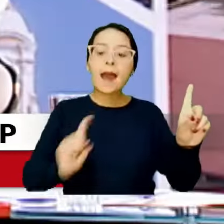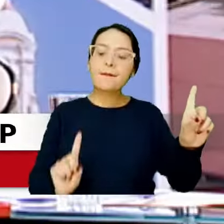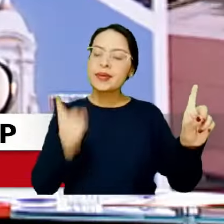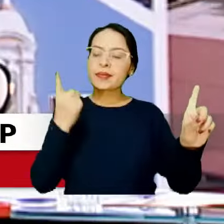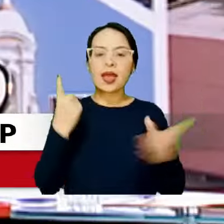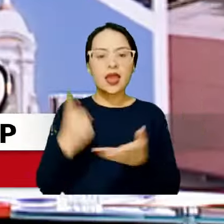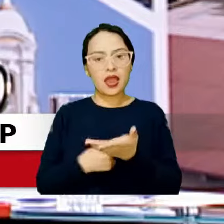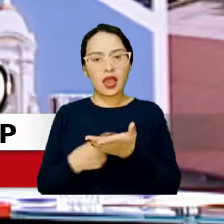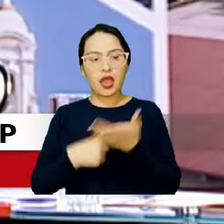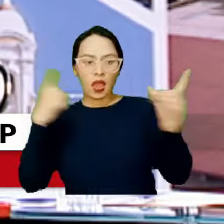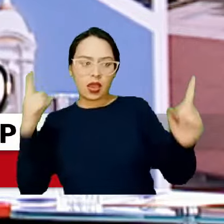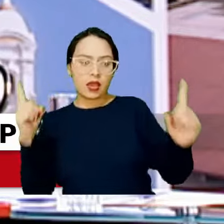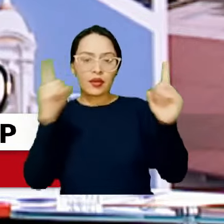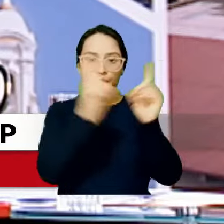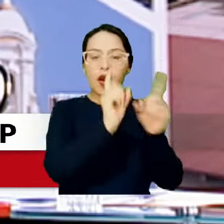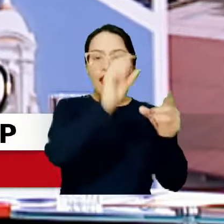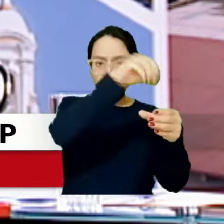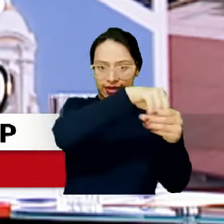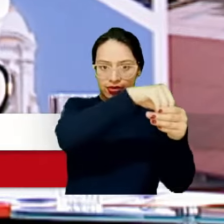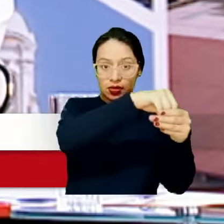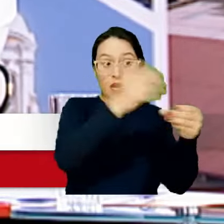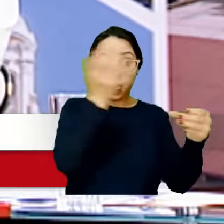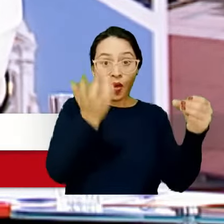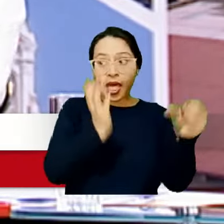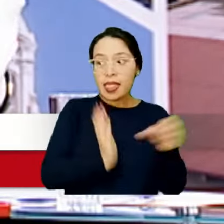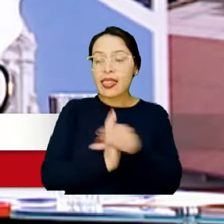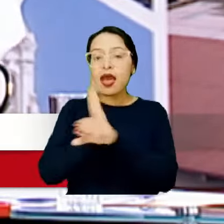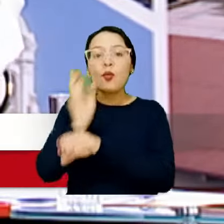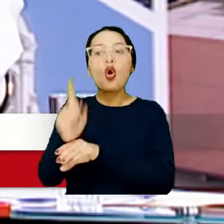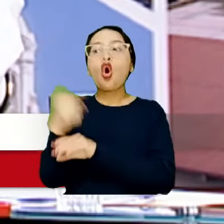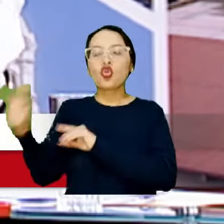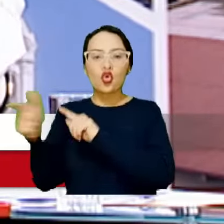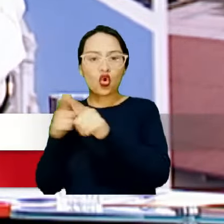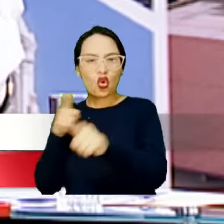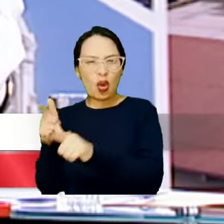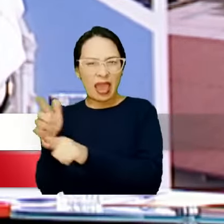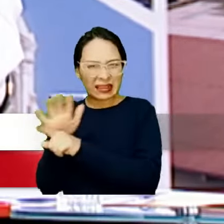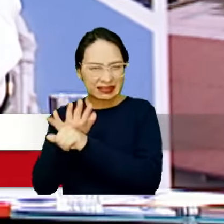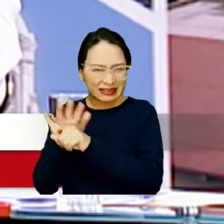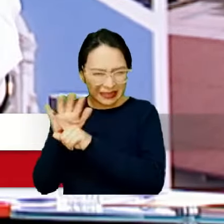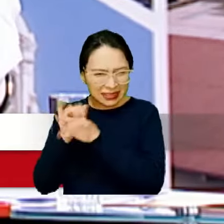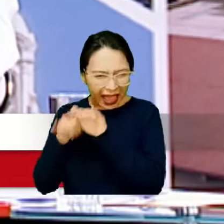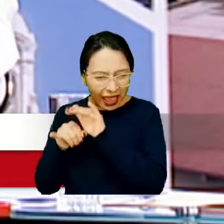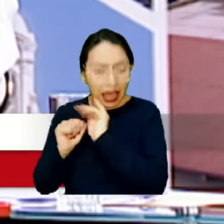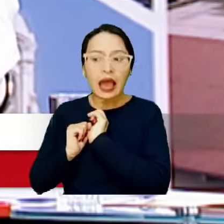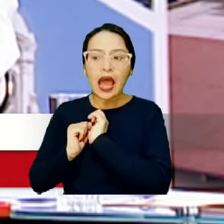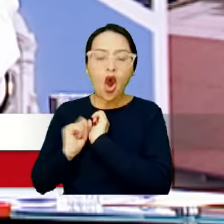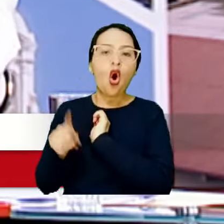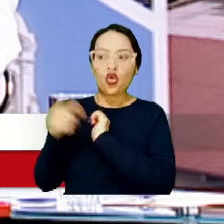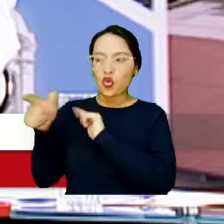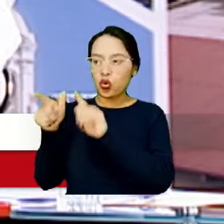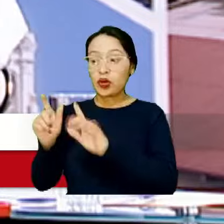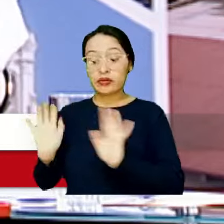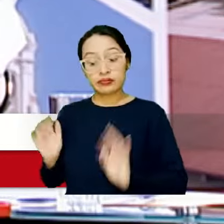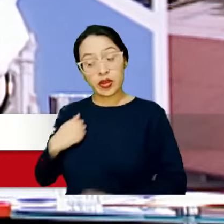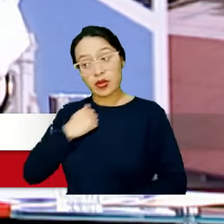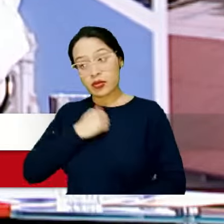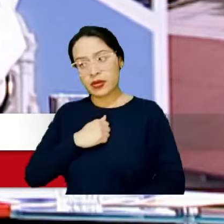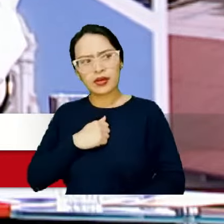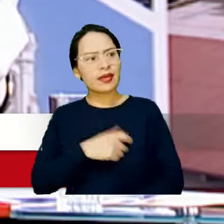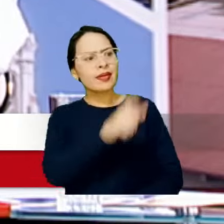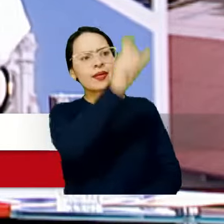haya ocurrido en otro lugar después del municipio es otra cosa, pero es su coordinador de imagen corporativa el que está detrás de un caso de